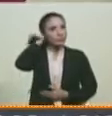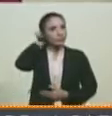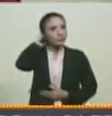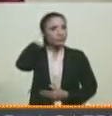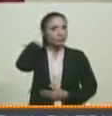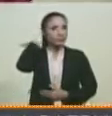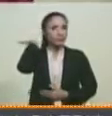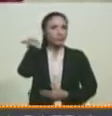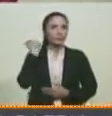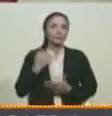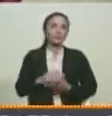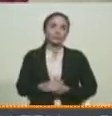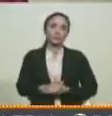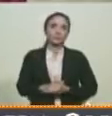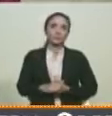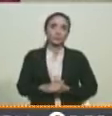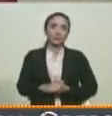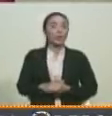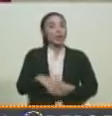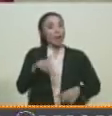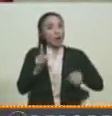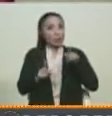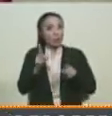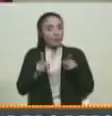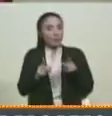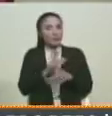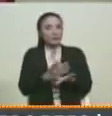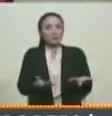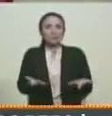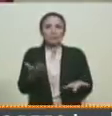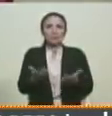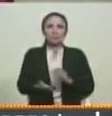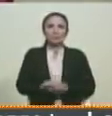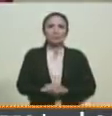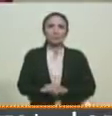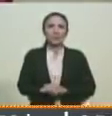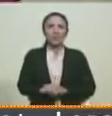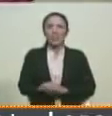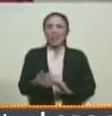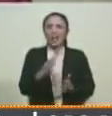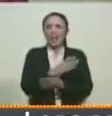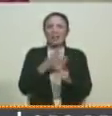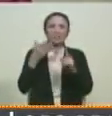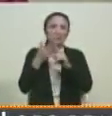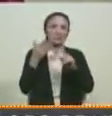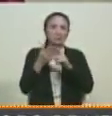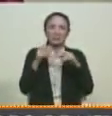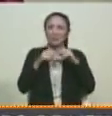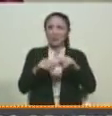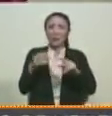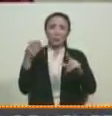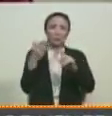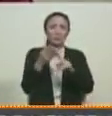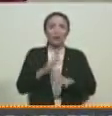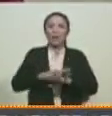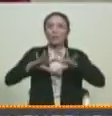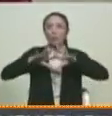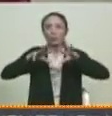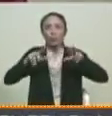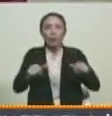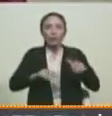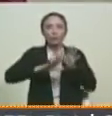Y que a veces, más que no termina de nacer, cae en los viejos esquemas del burocratismo, de la